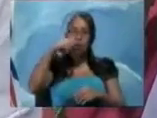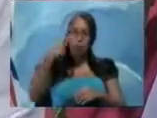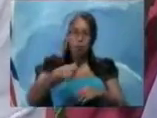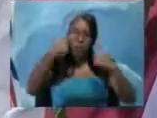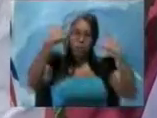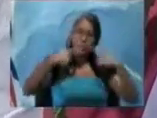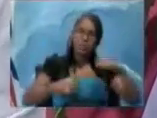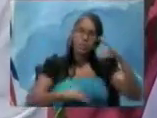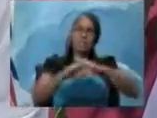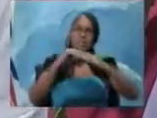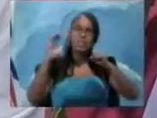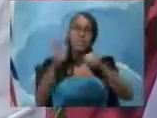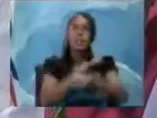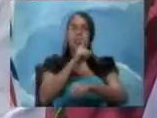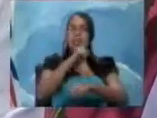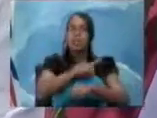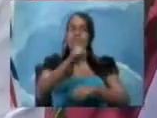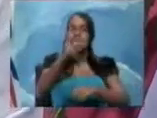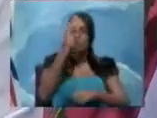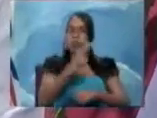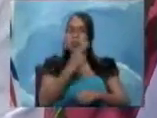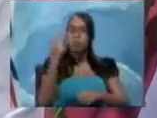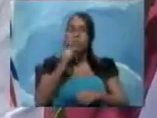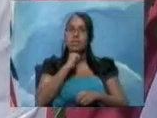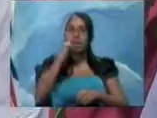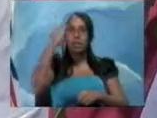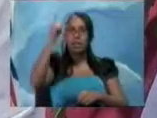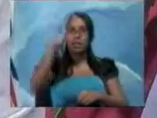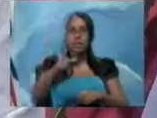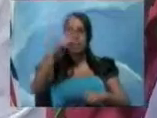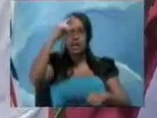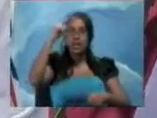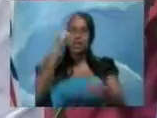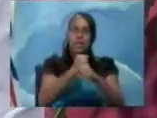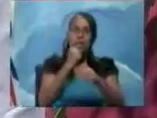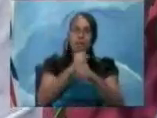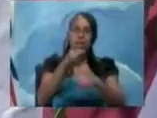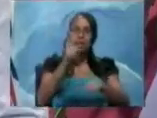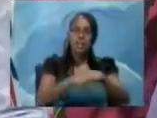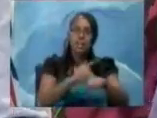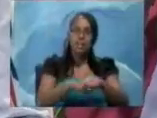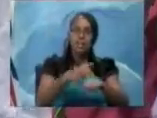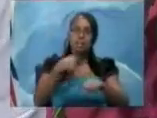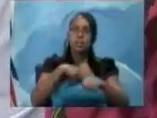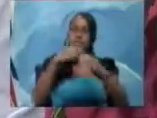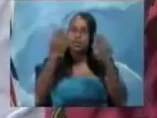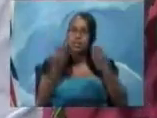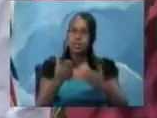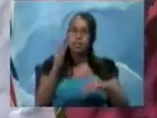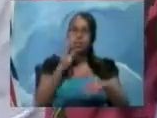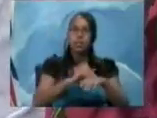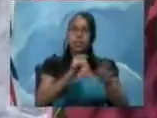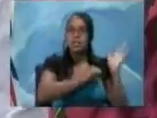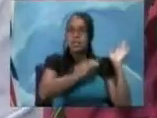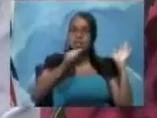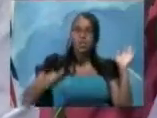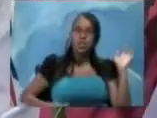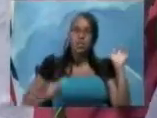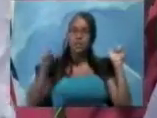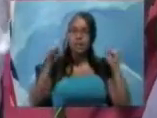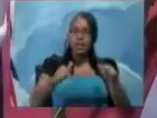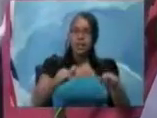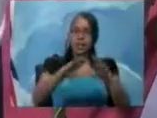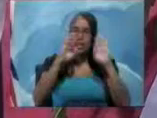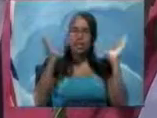sido llenos de esa promesa es para hacer el trabajo en el tiempo que nos resta que nos toca al Señor tenernos en esta